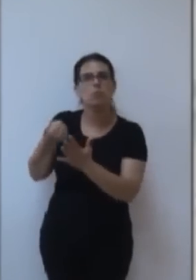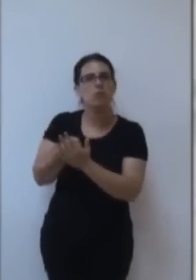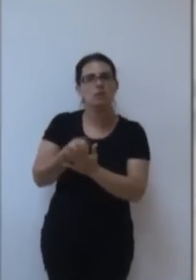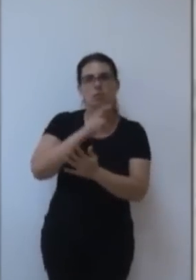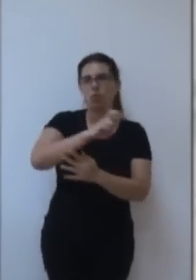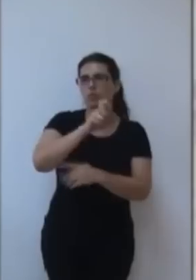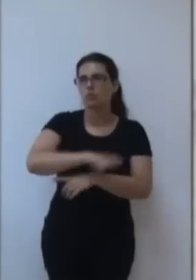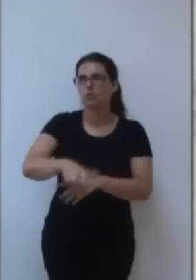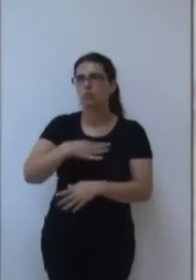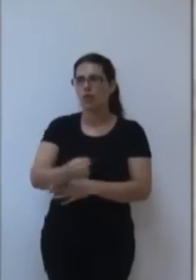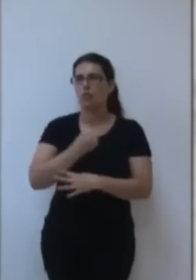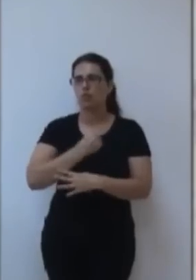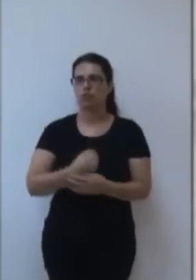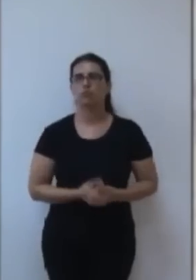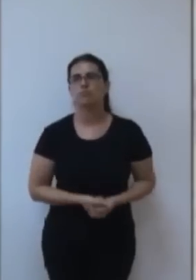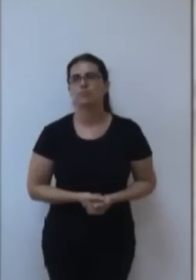personas les puedan proporcionar.